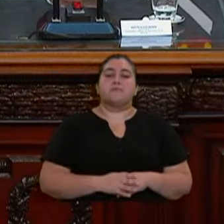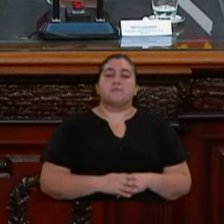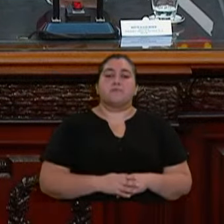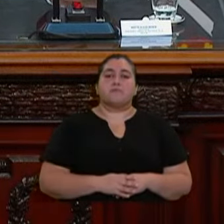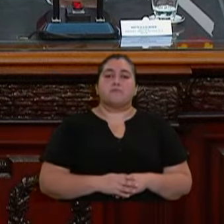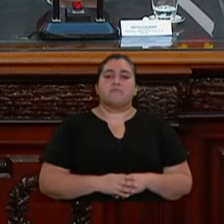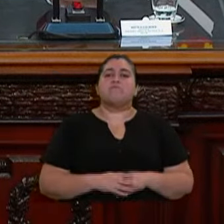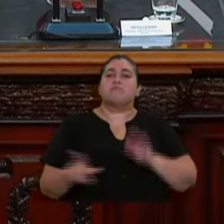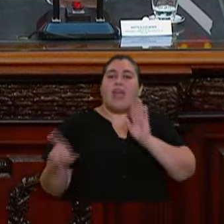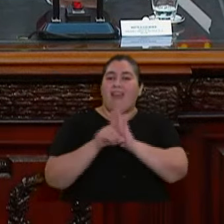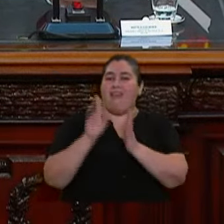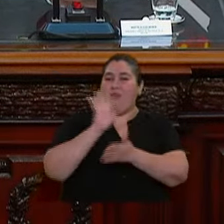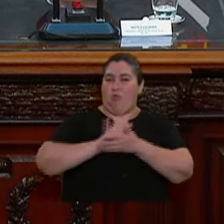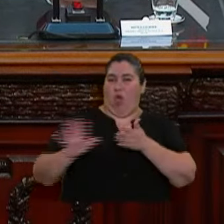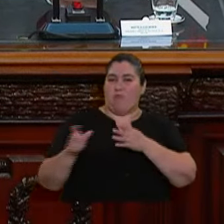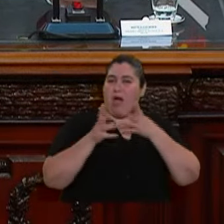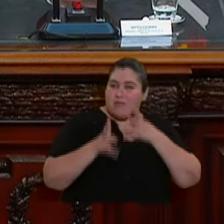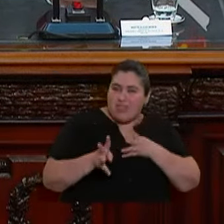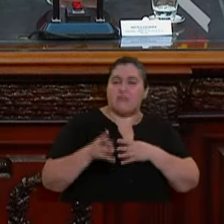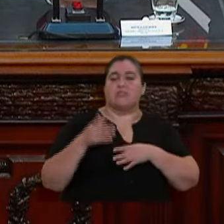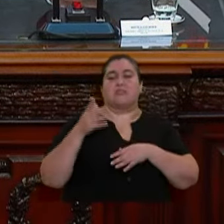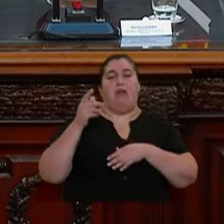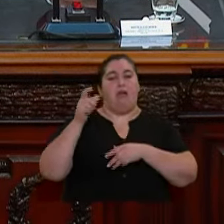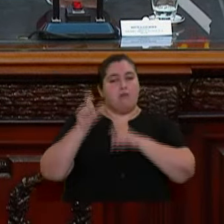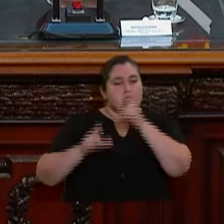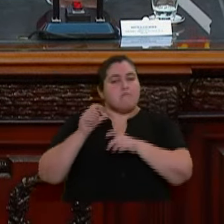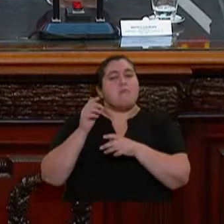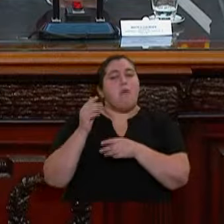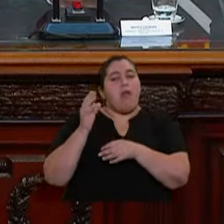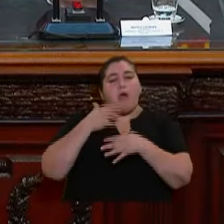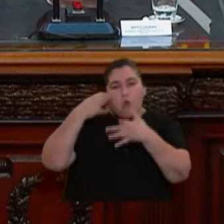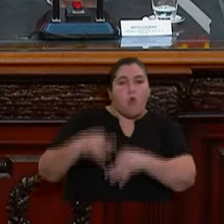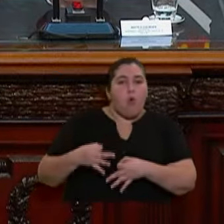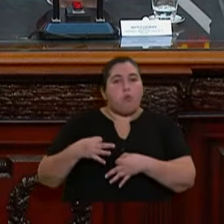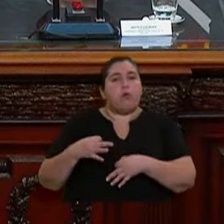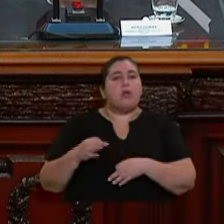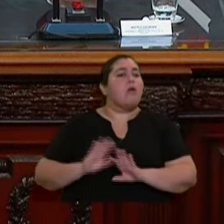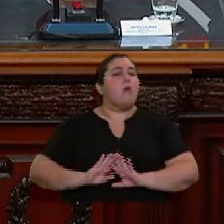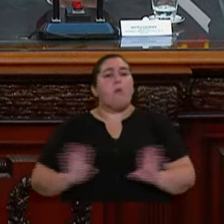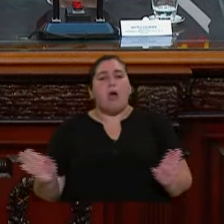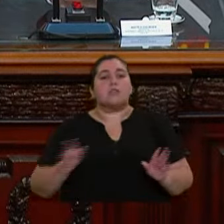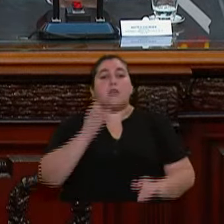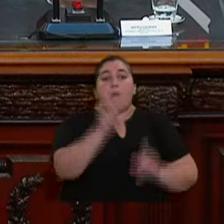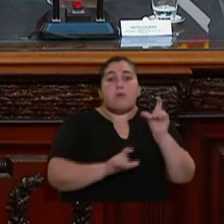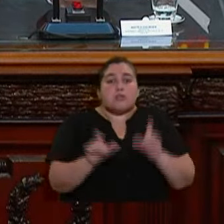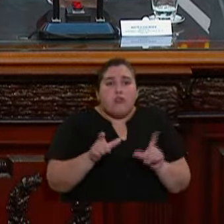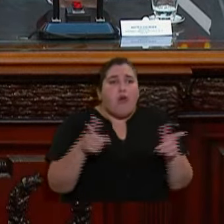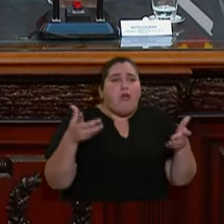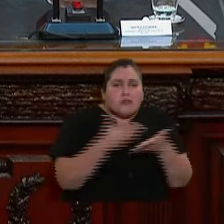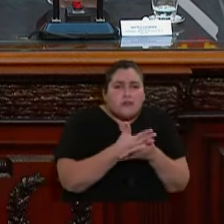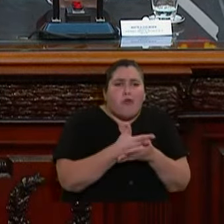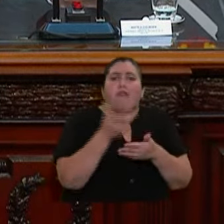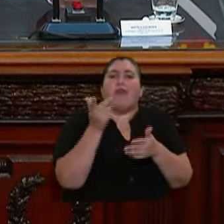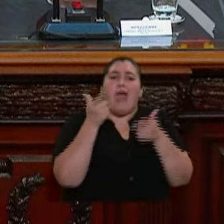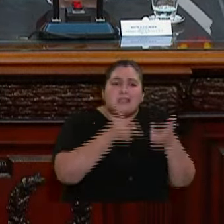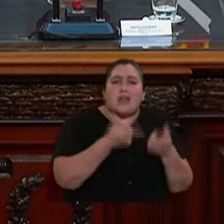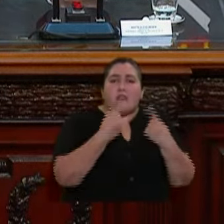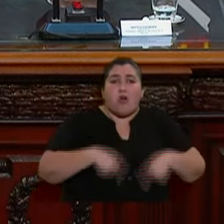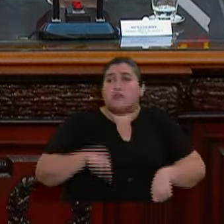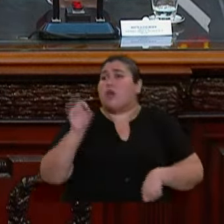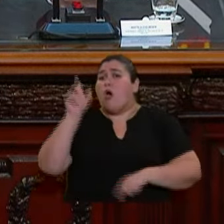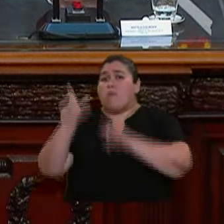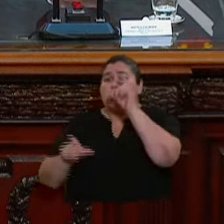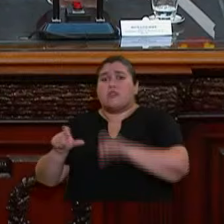legítima defensa y de cumplimiento del deber, para que no termine entre las rejas los ciudadanos que se protegen a sí mismos o los policías que protegen a